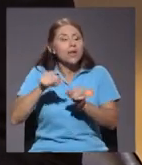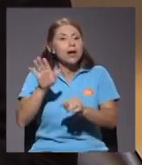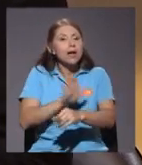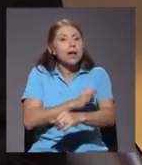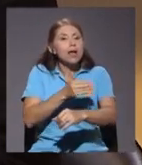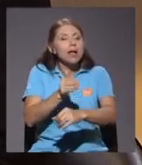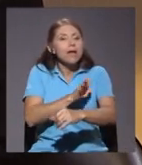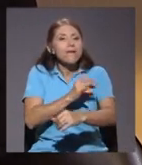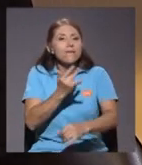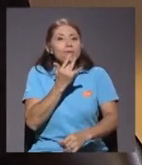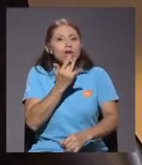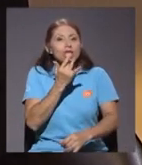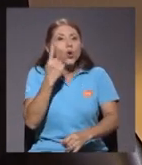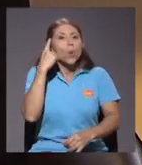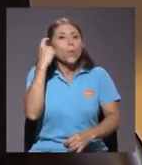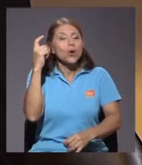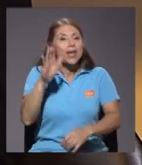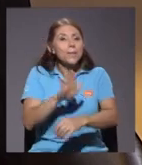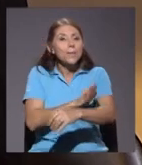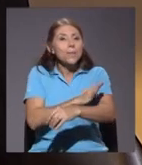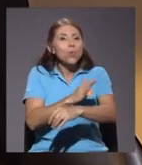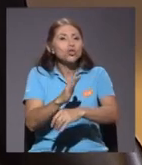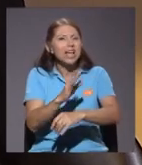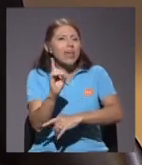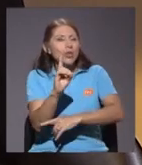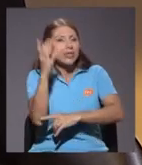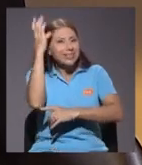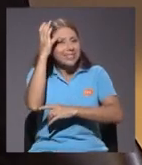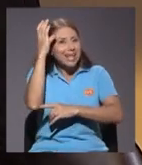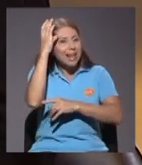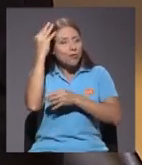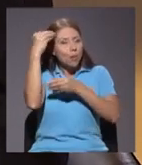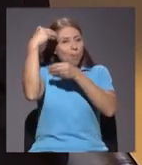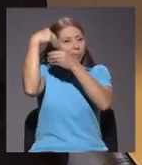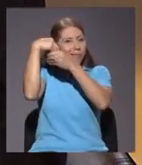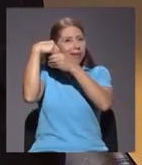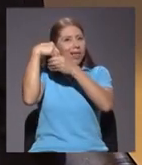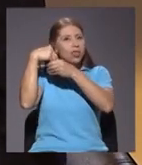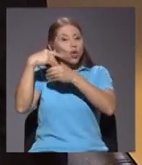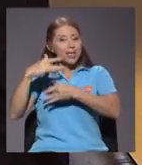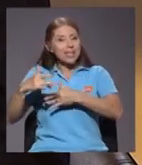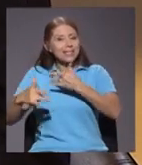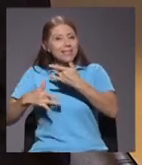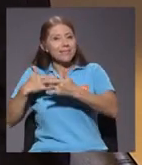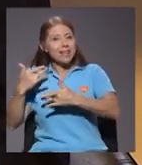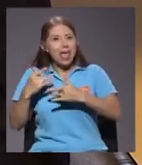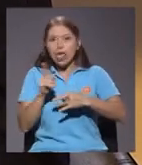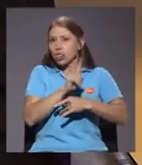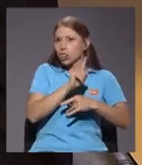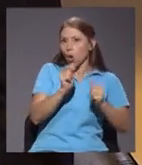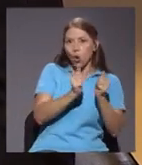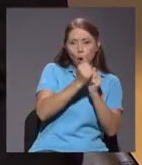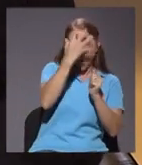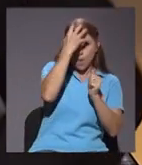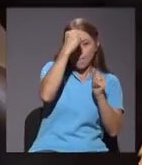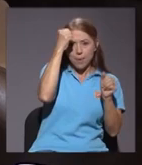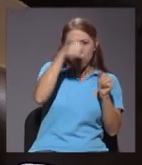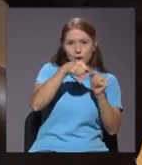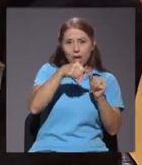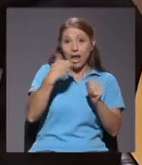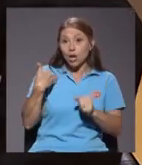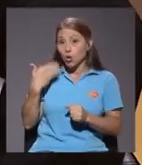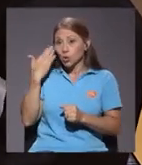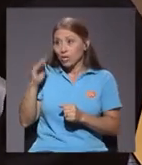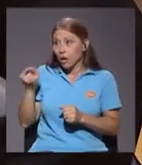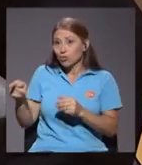música se ubica en otra zona del cerebro que tiene que ver con la sensibilidad y no necesariamente con la memoria y entonces yo no sé si a usted le pasa